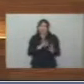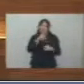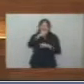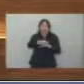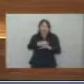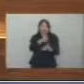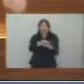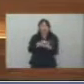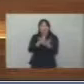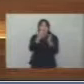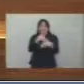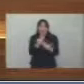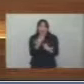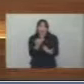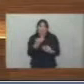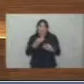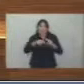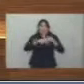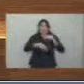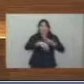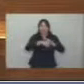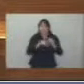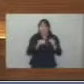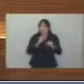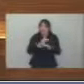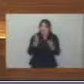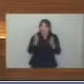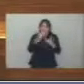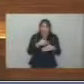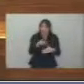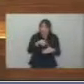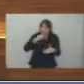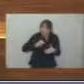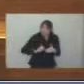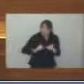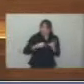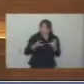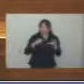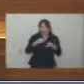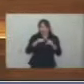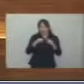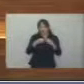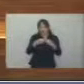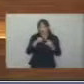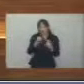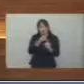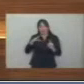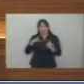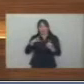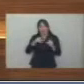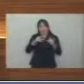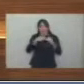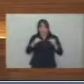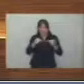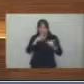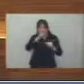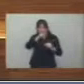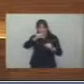siguen ejecutándose obras que carecen de financiación. Eso es lo que hizo el Gobierno de Foro Asturias en el año 2012. Eso es lo que